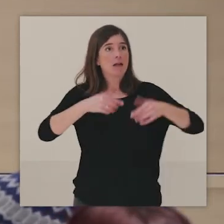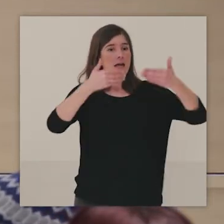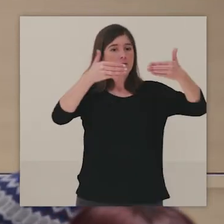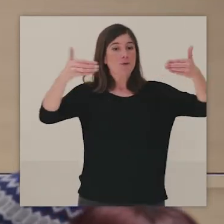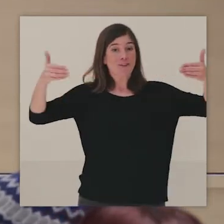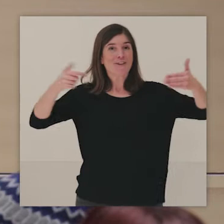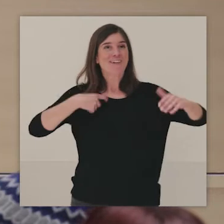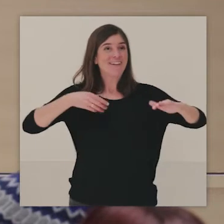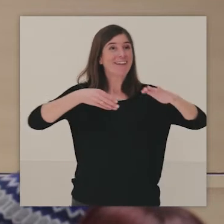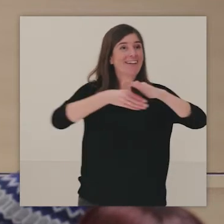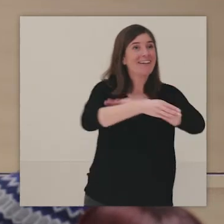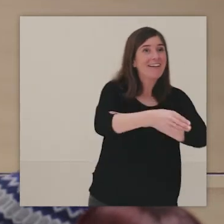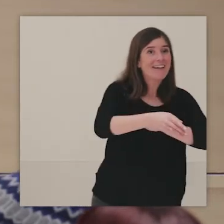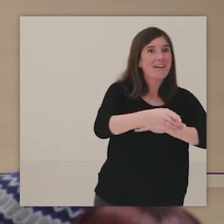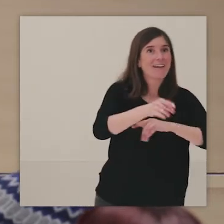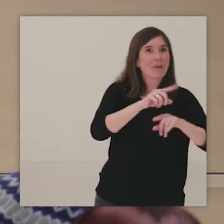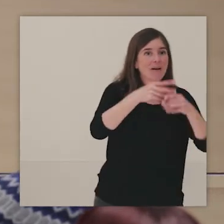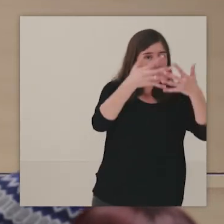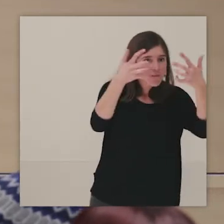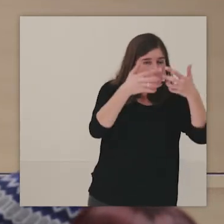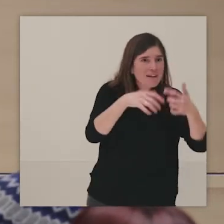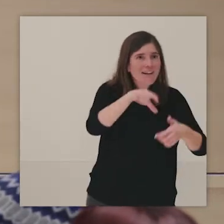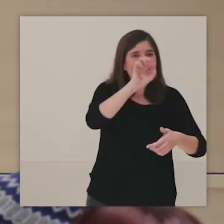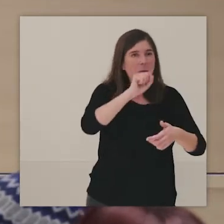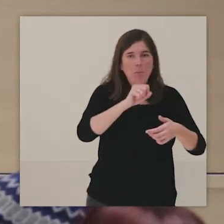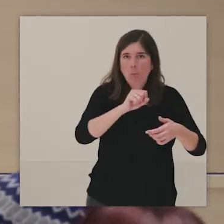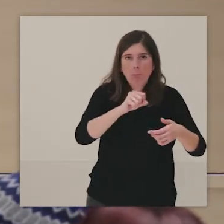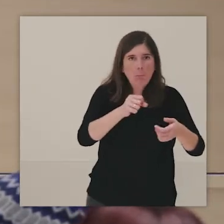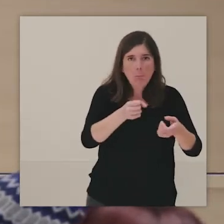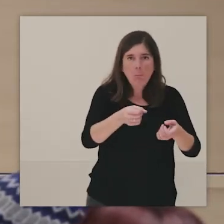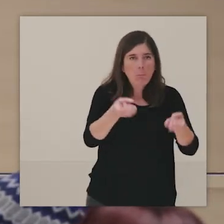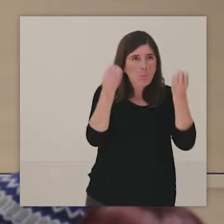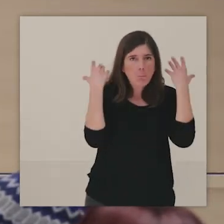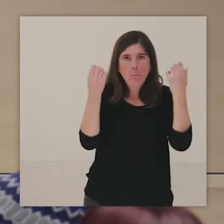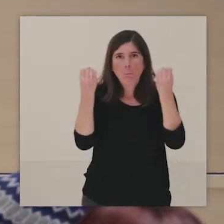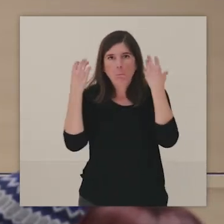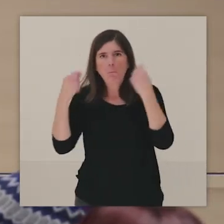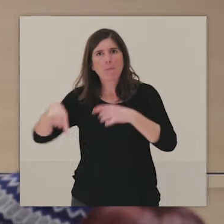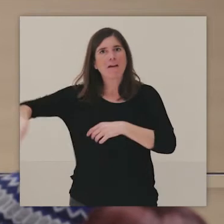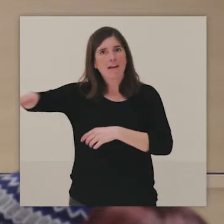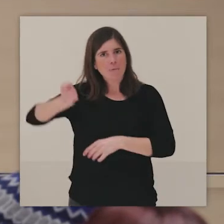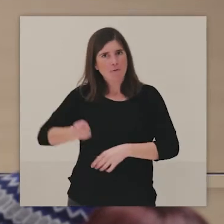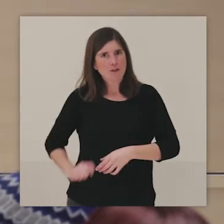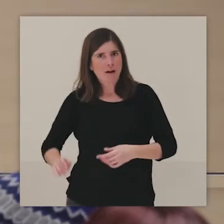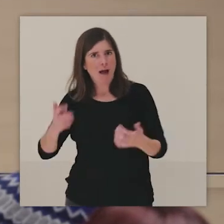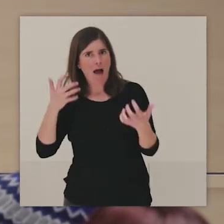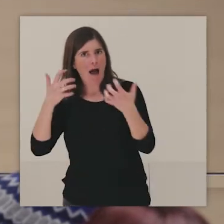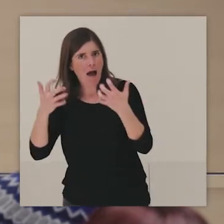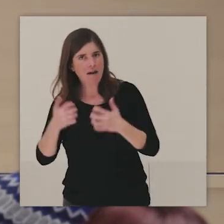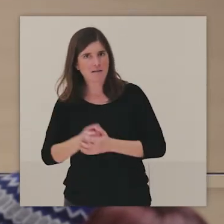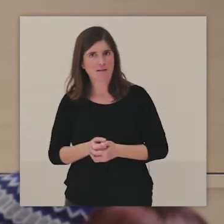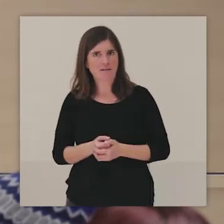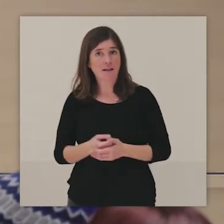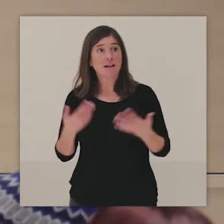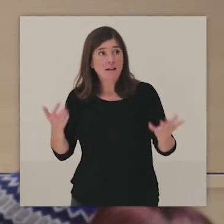nada. Y son personas que se dedican, que son historiadoras del arte, que son mediadoras culturales. Por lo tanto, existe un